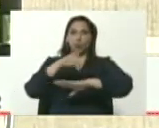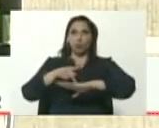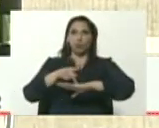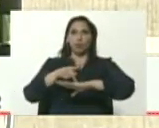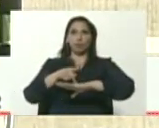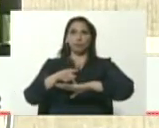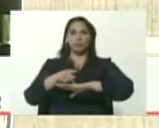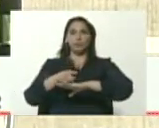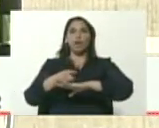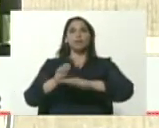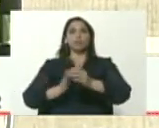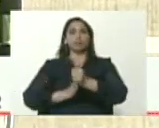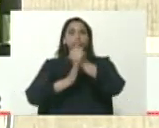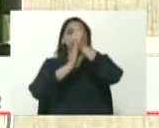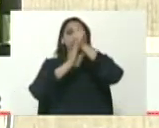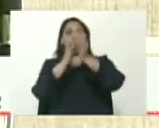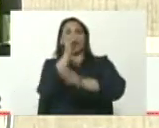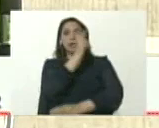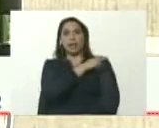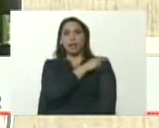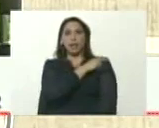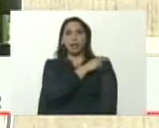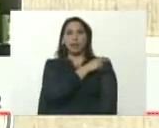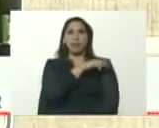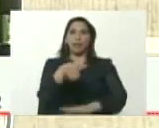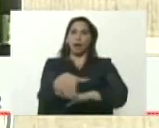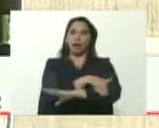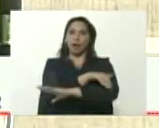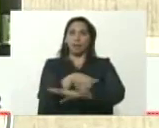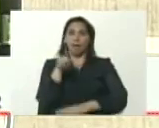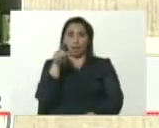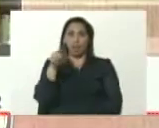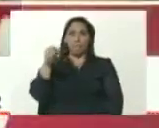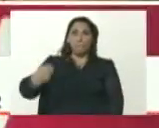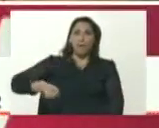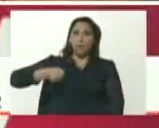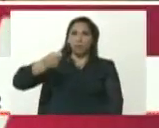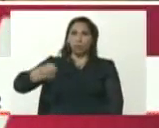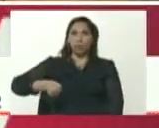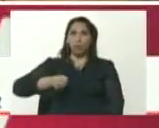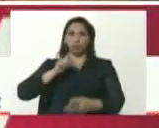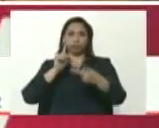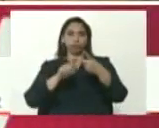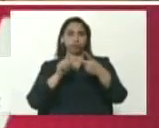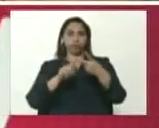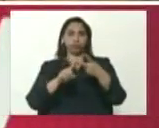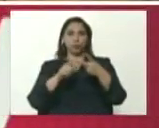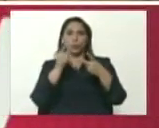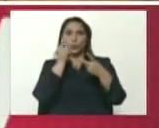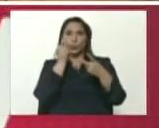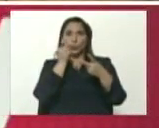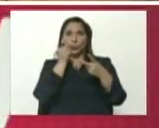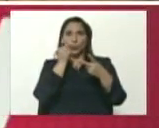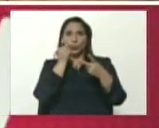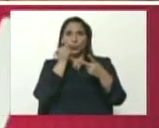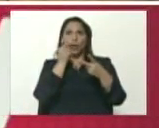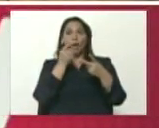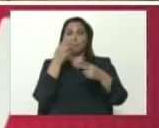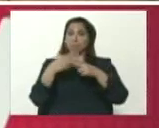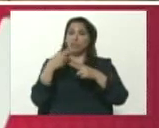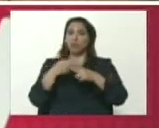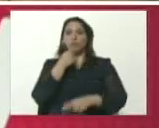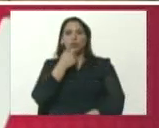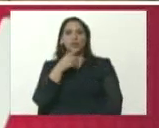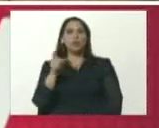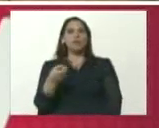Girasoles, jefa de calle, de ahí en La Pastora. Con Sergio Girasoles, miren los Girasoles, qué apellido tan bonito, jefe de